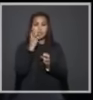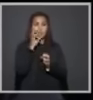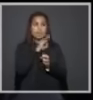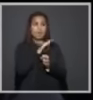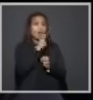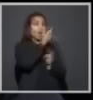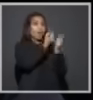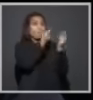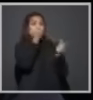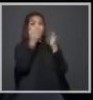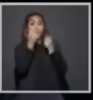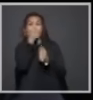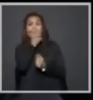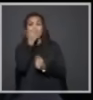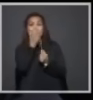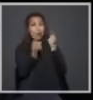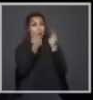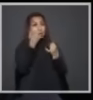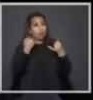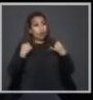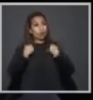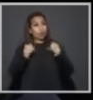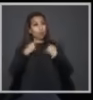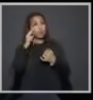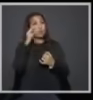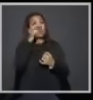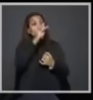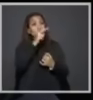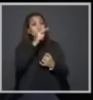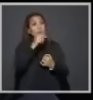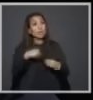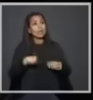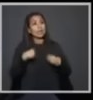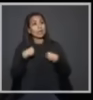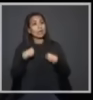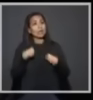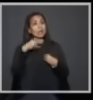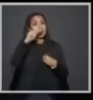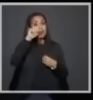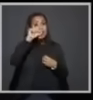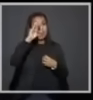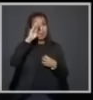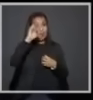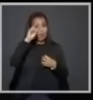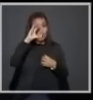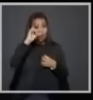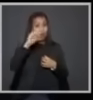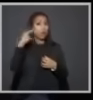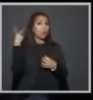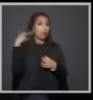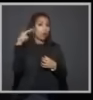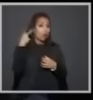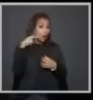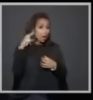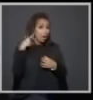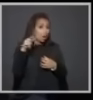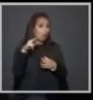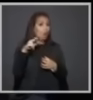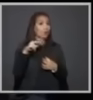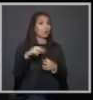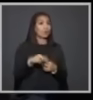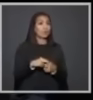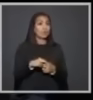alumnos jóvenes de Ciudad del Carmen, de Villahermosa, de Coatzacoalcos, de Poza